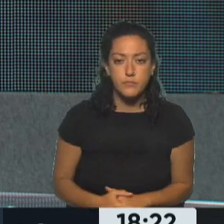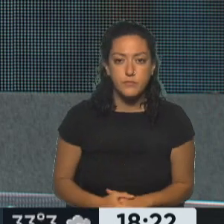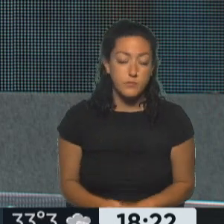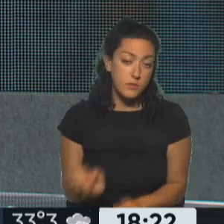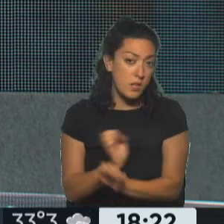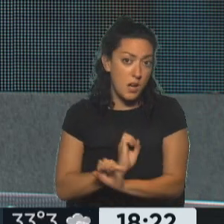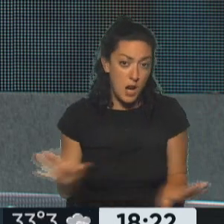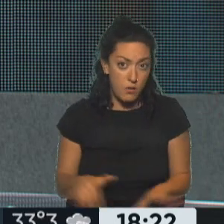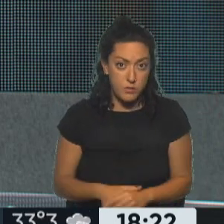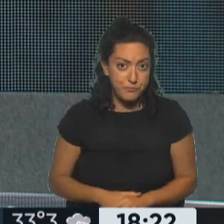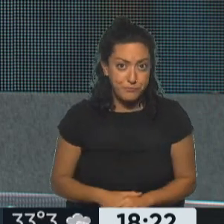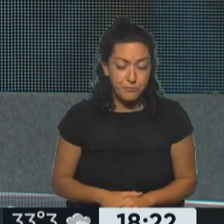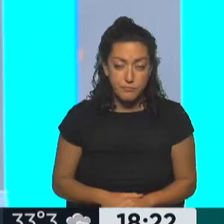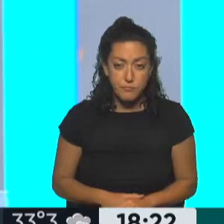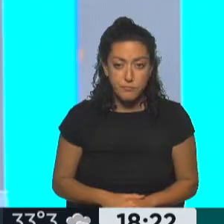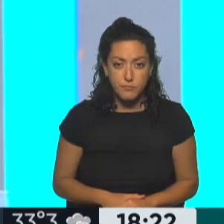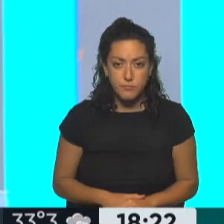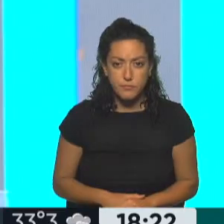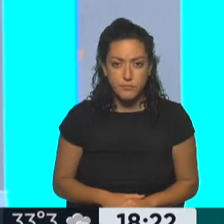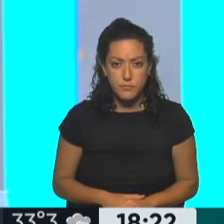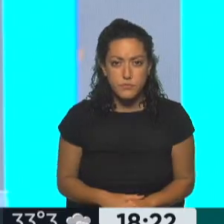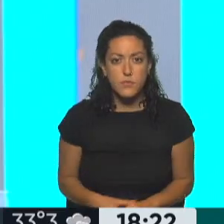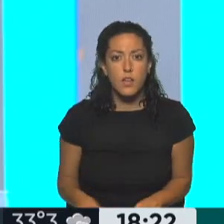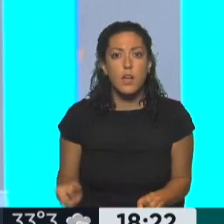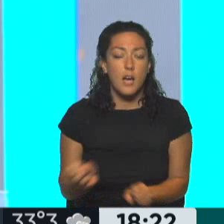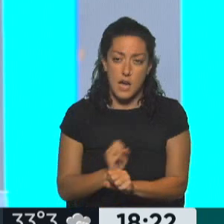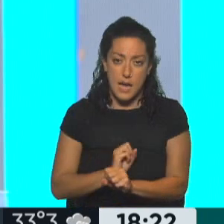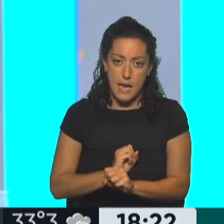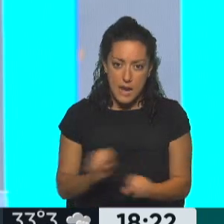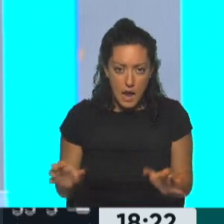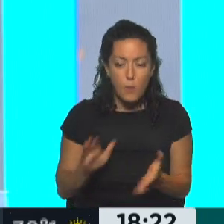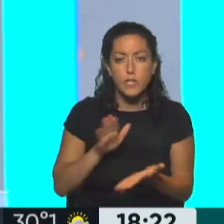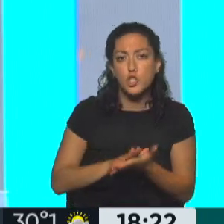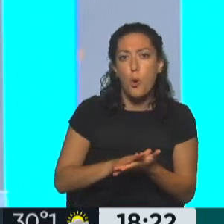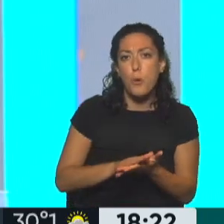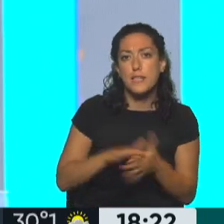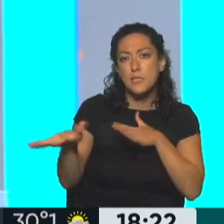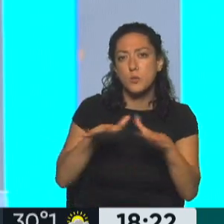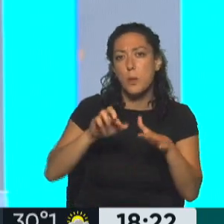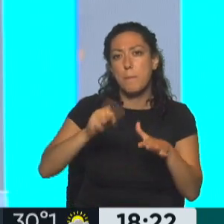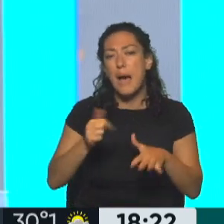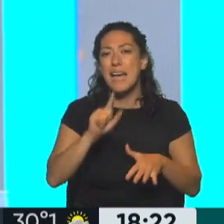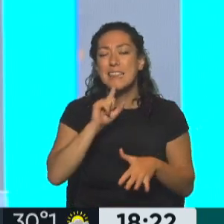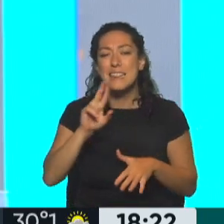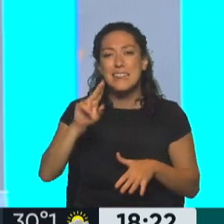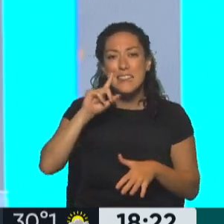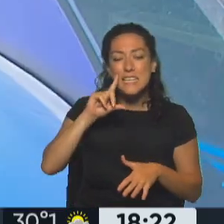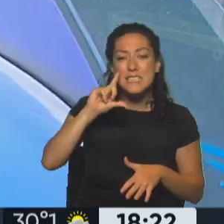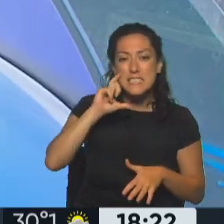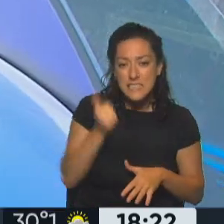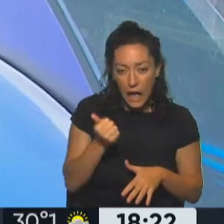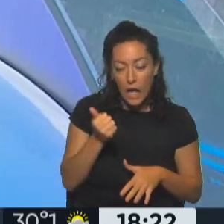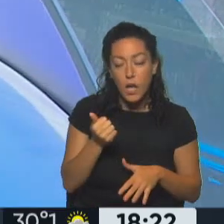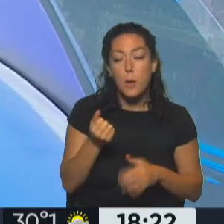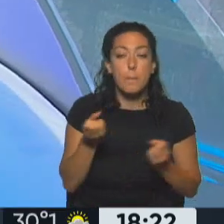Grave, muy grave. Es muy grave lo de Patricia, porque nosotros analizamos, cualquier